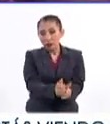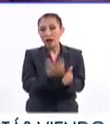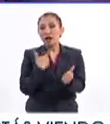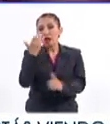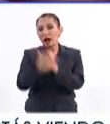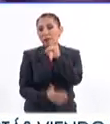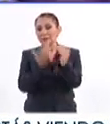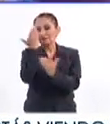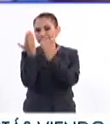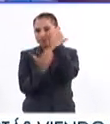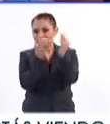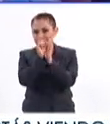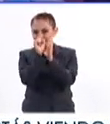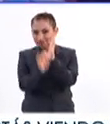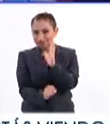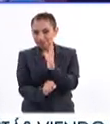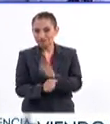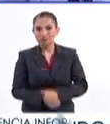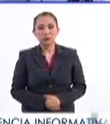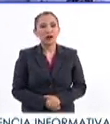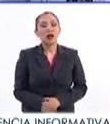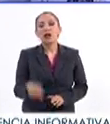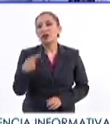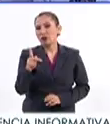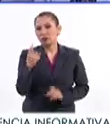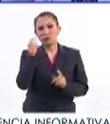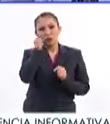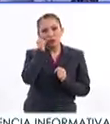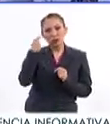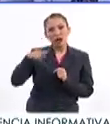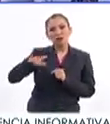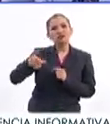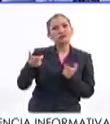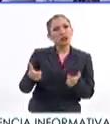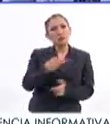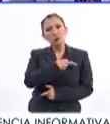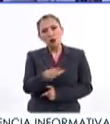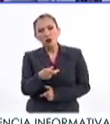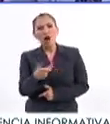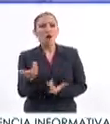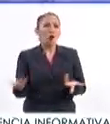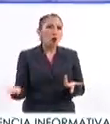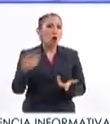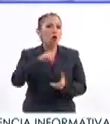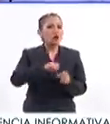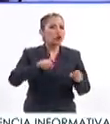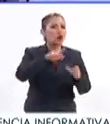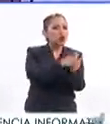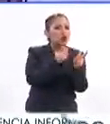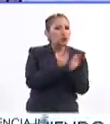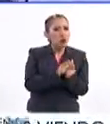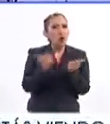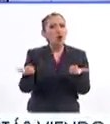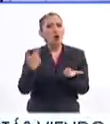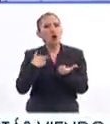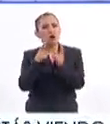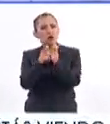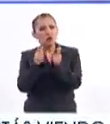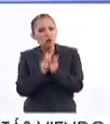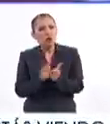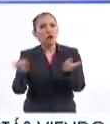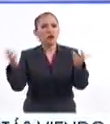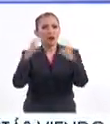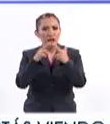y terminación en el sistema educativo, sin distinción de condición social, económica y política, por etnia,